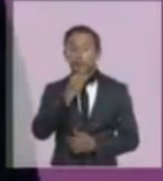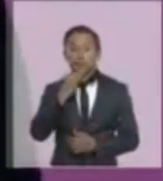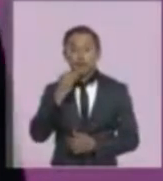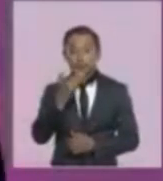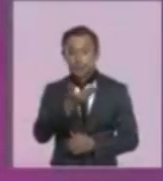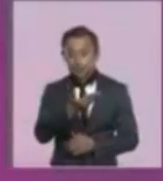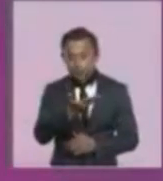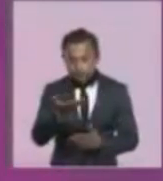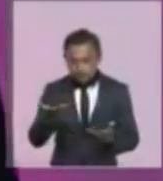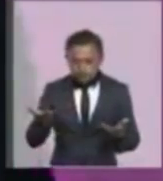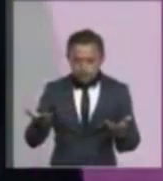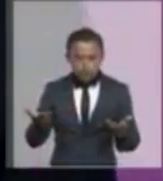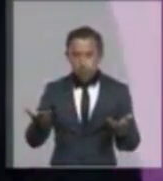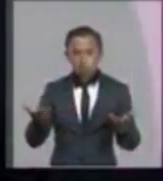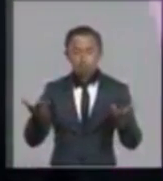bastante